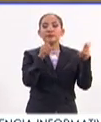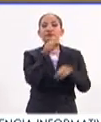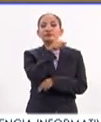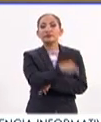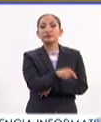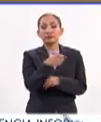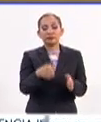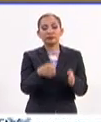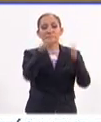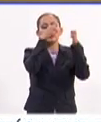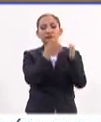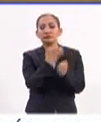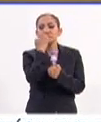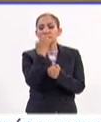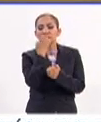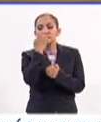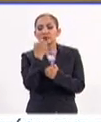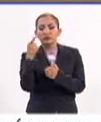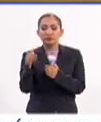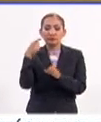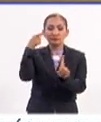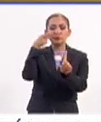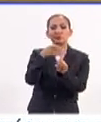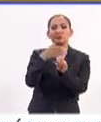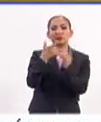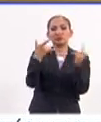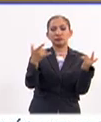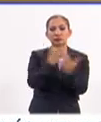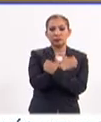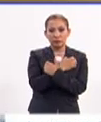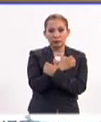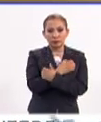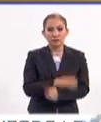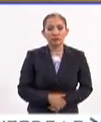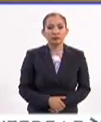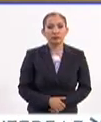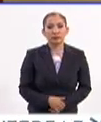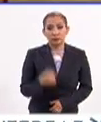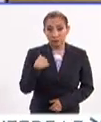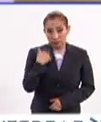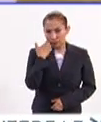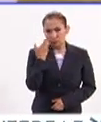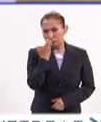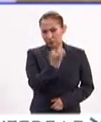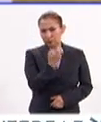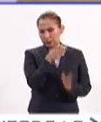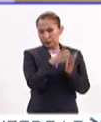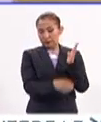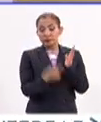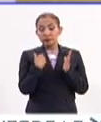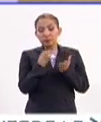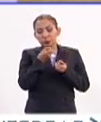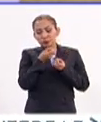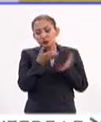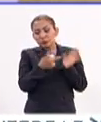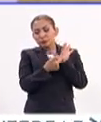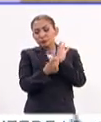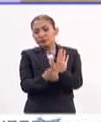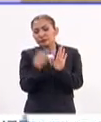titulado Edificios escolares, una beta para la historia de la educación. Mi propósito fue ofrecer